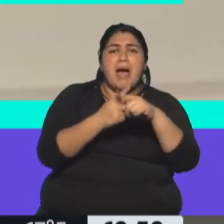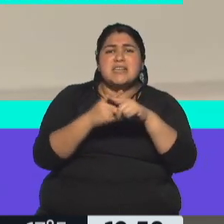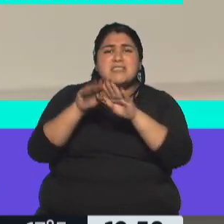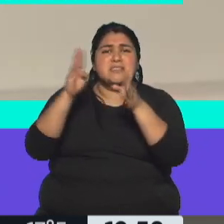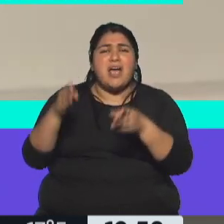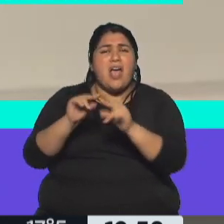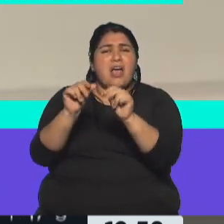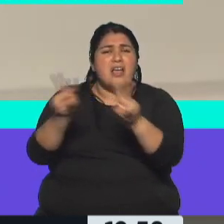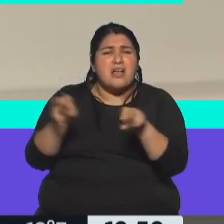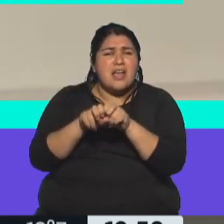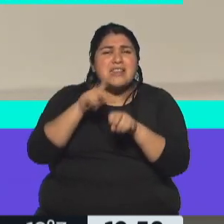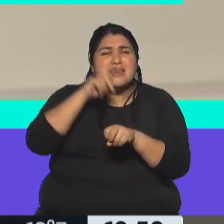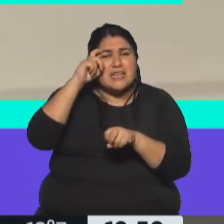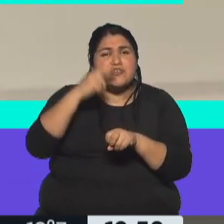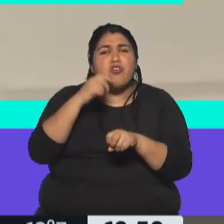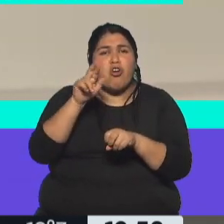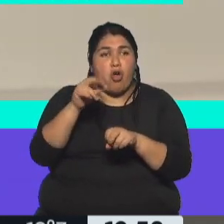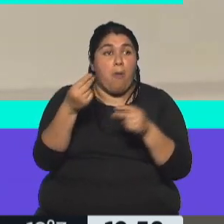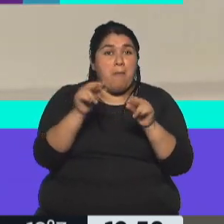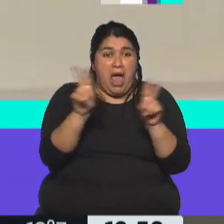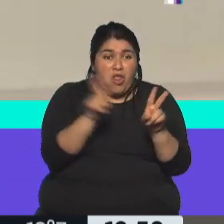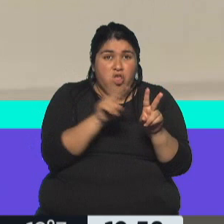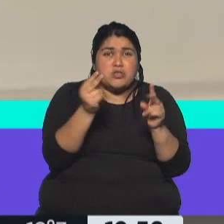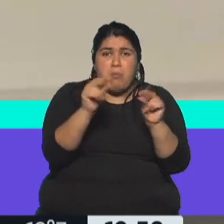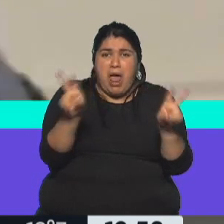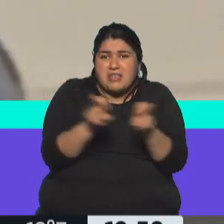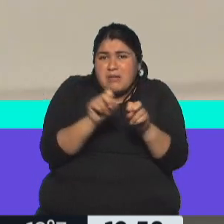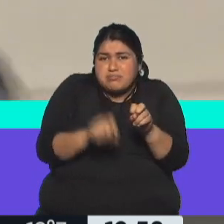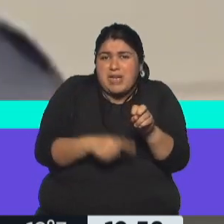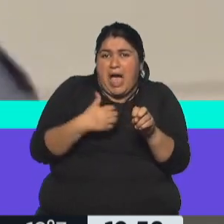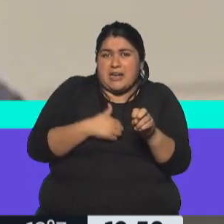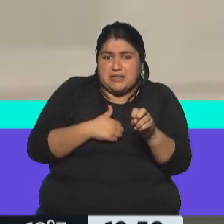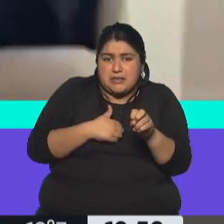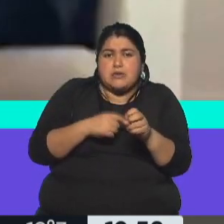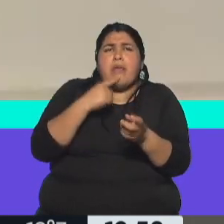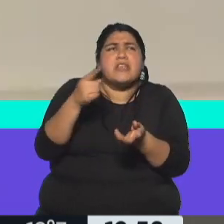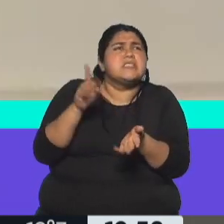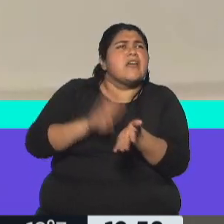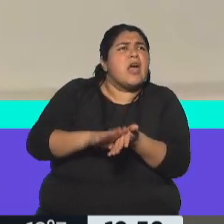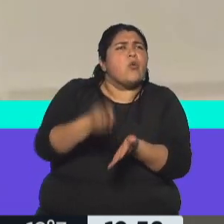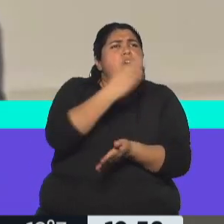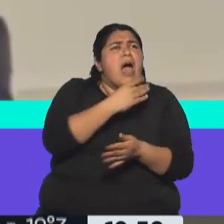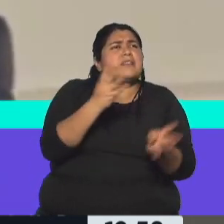porque los dos son la Argentina. Y esta es la verdad. Y uno los escucha todo el día, endeudó.